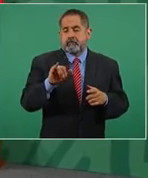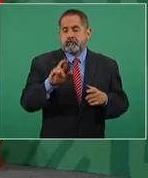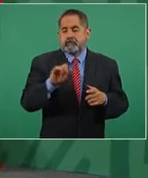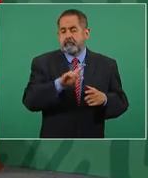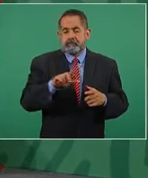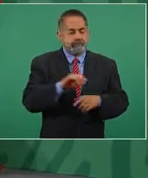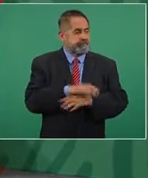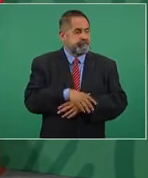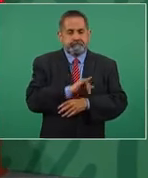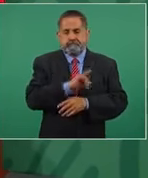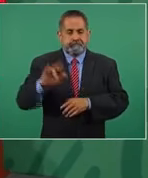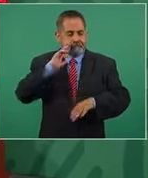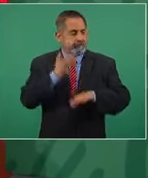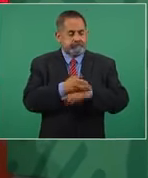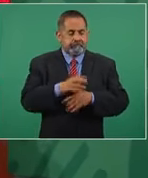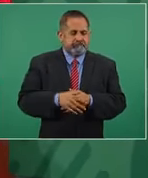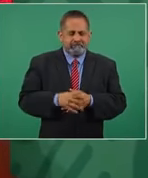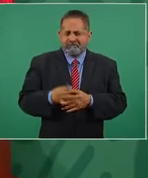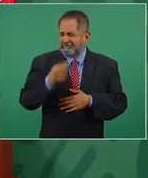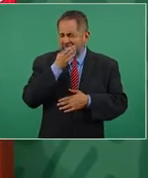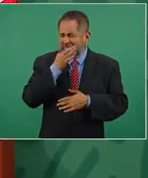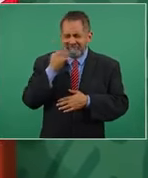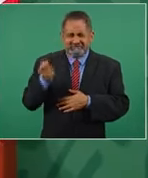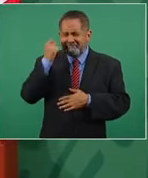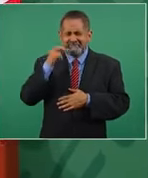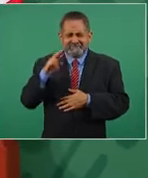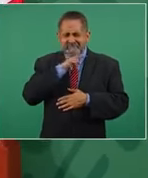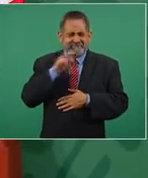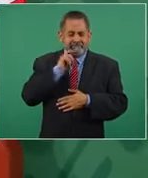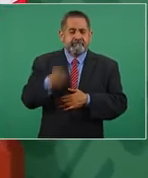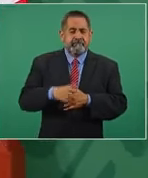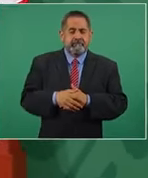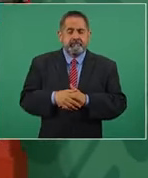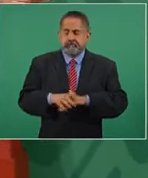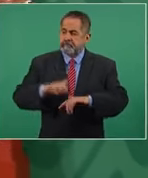irresponsables y en un abrir y cerrar de ojos